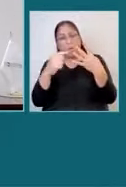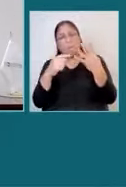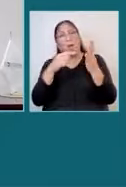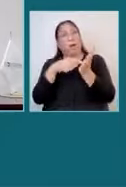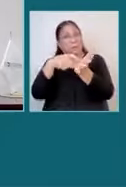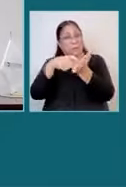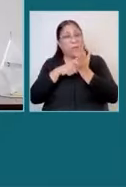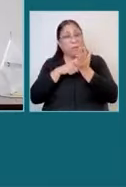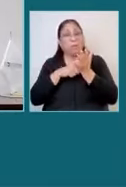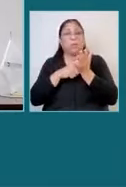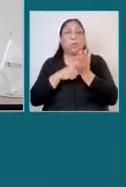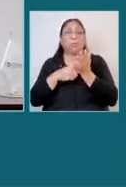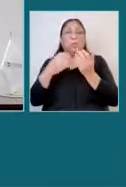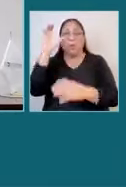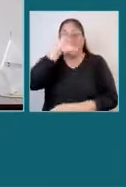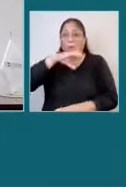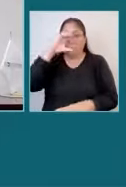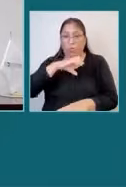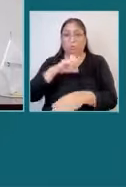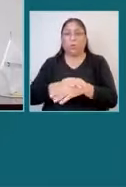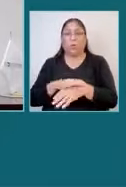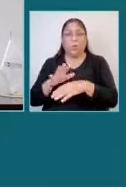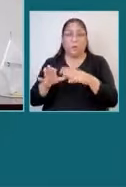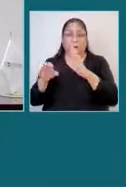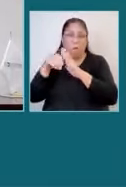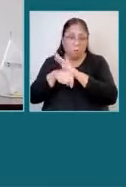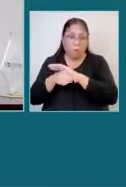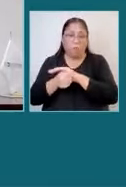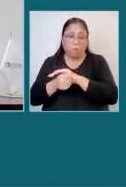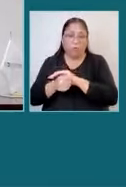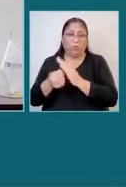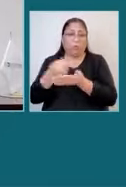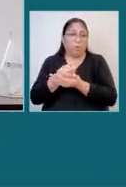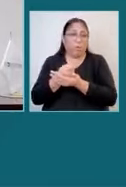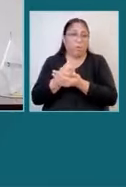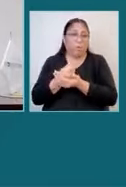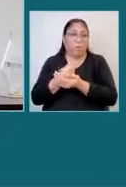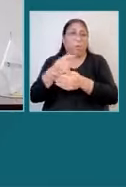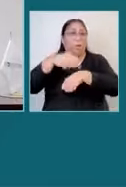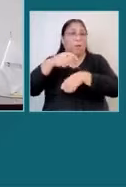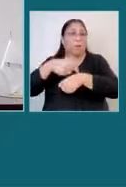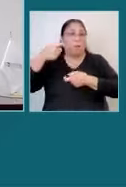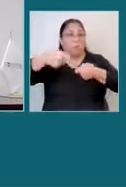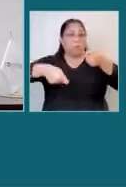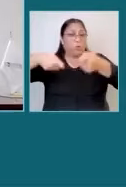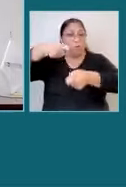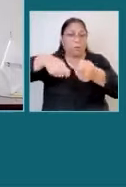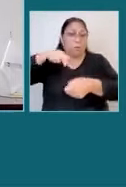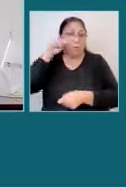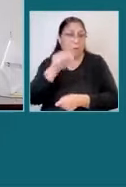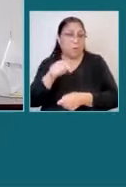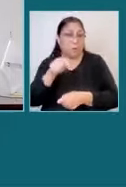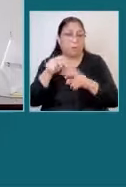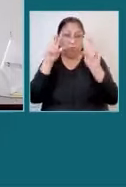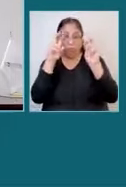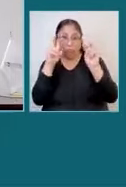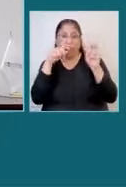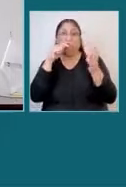requisitos que busca el Fondo de Capital para Emprendimientos Innovadores al momento de invertir en esos fondos de